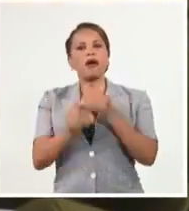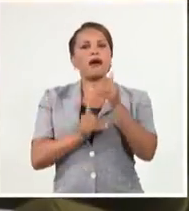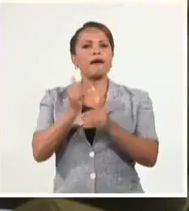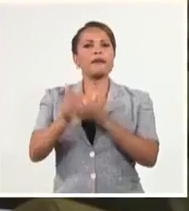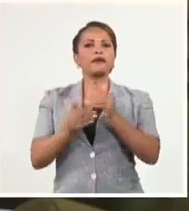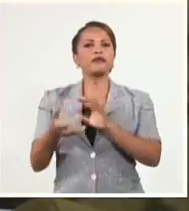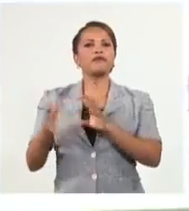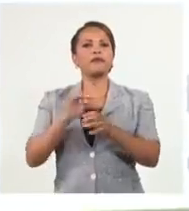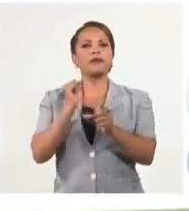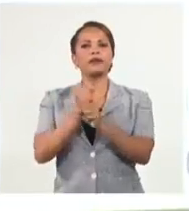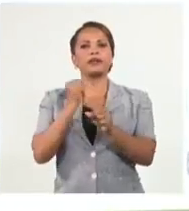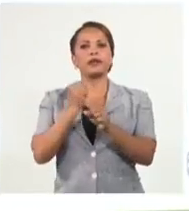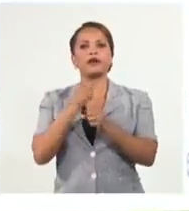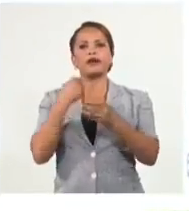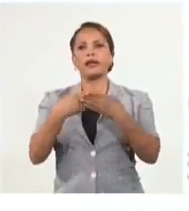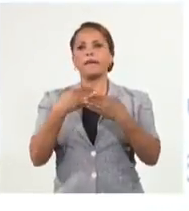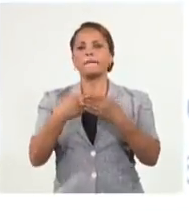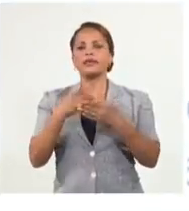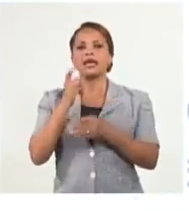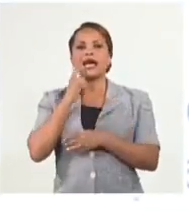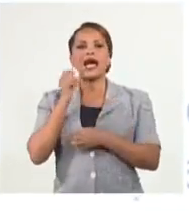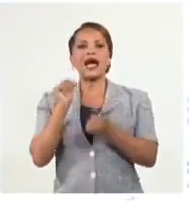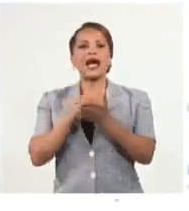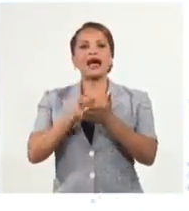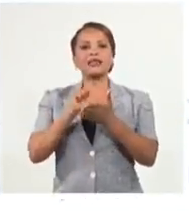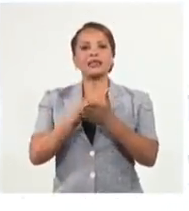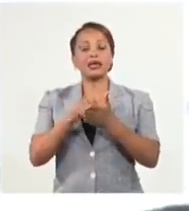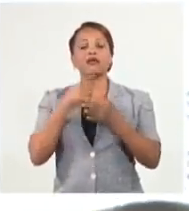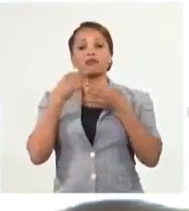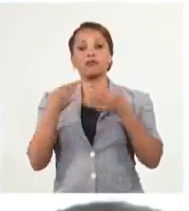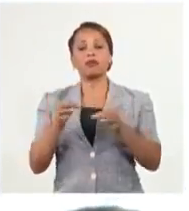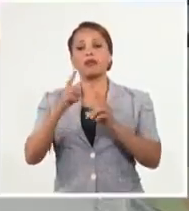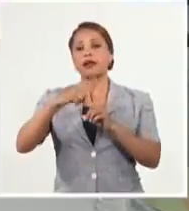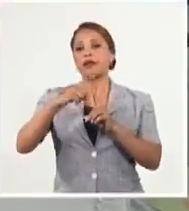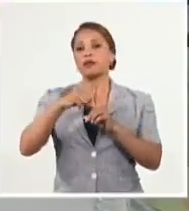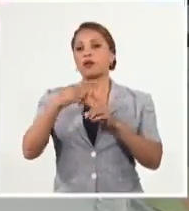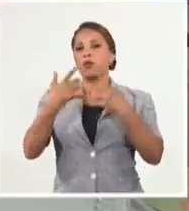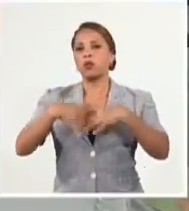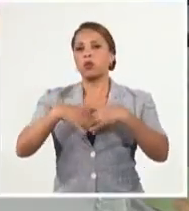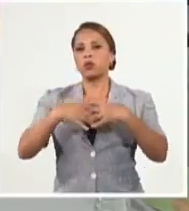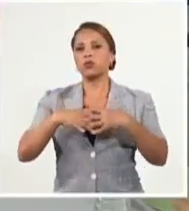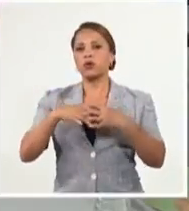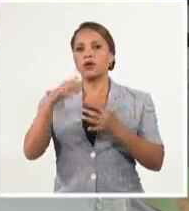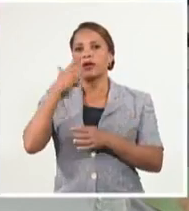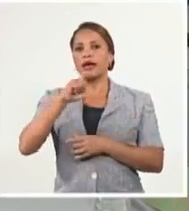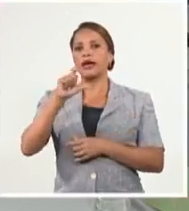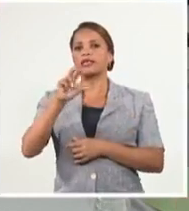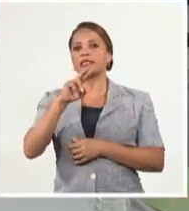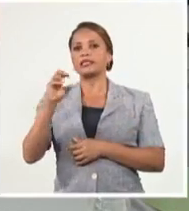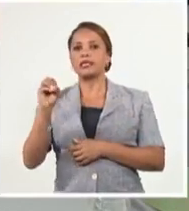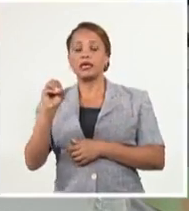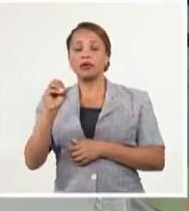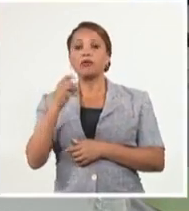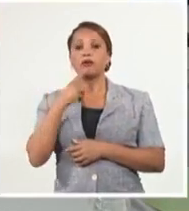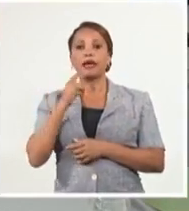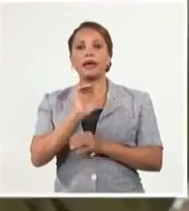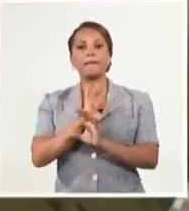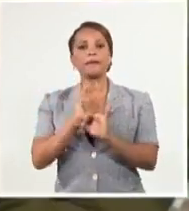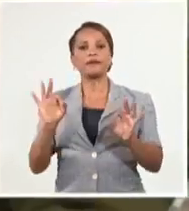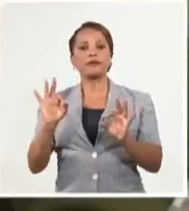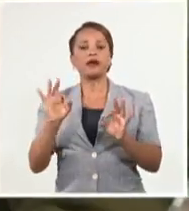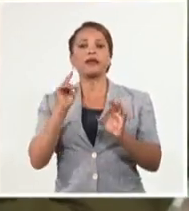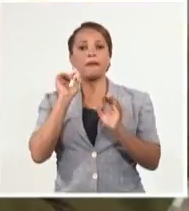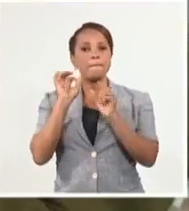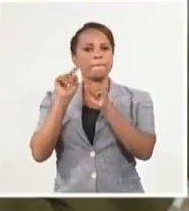estrategia de la empresa de aceros inoxidables Acinoc Las Tunas para la producción de aceros aleados, especiales e